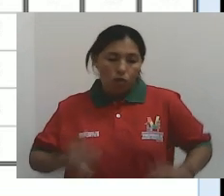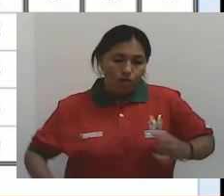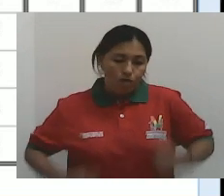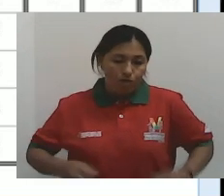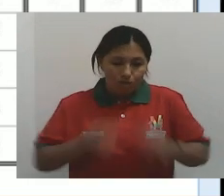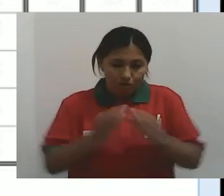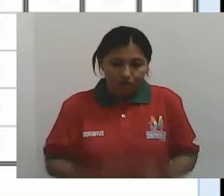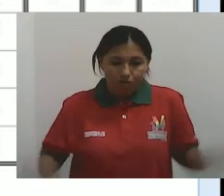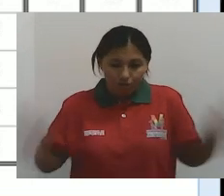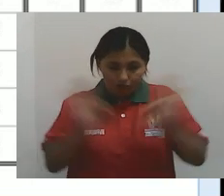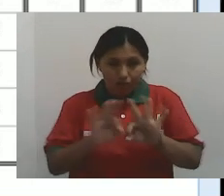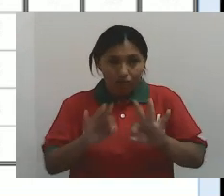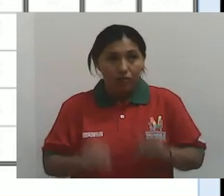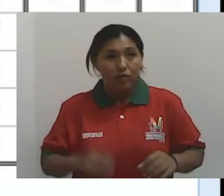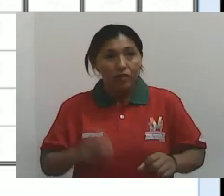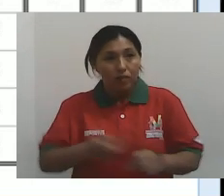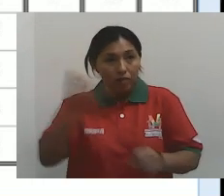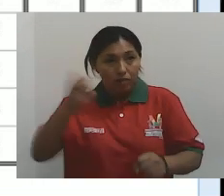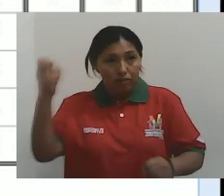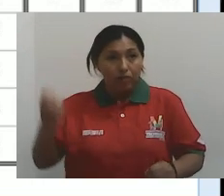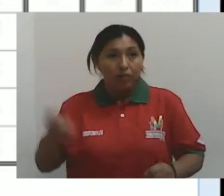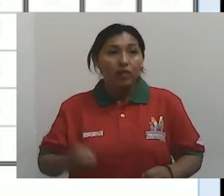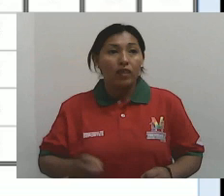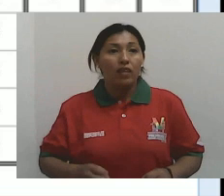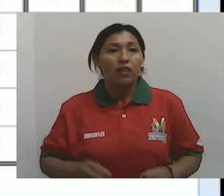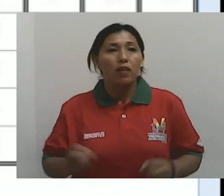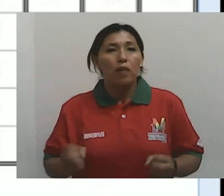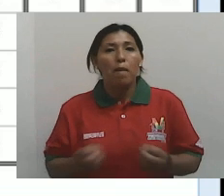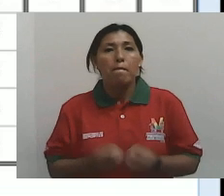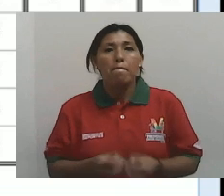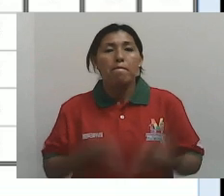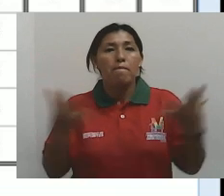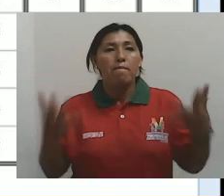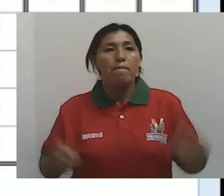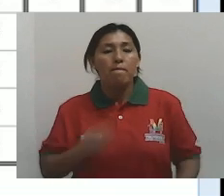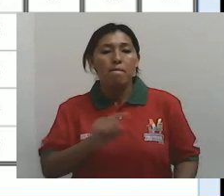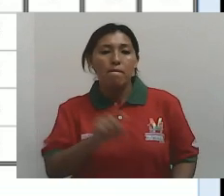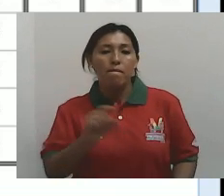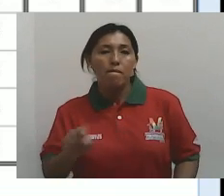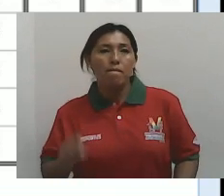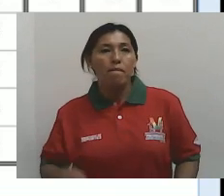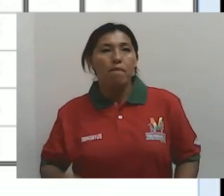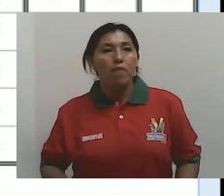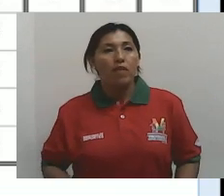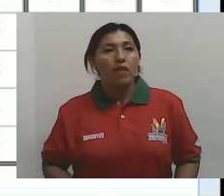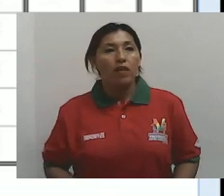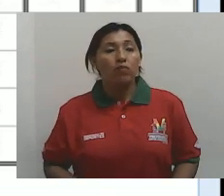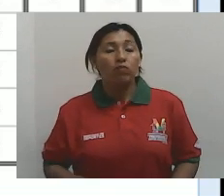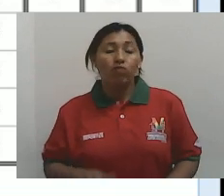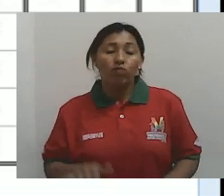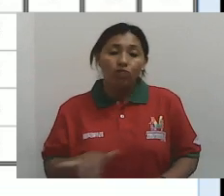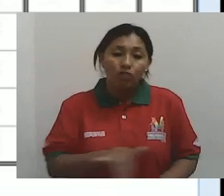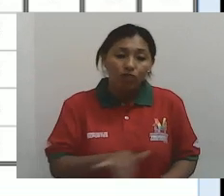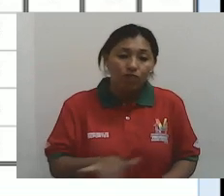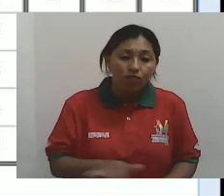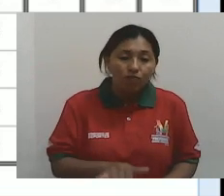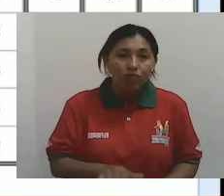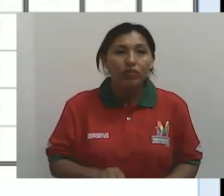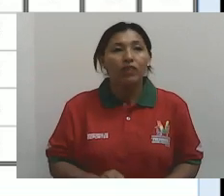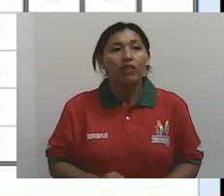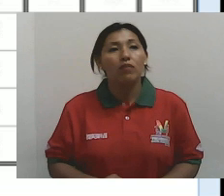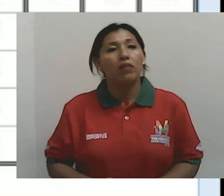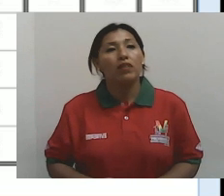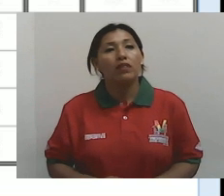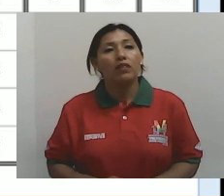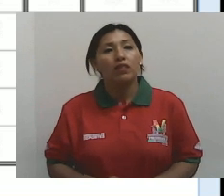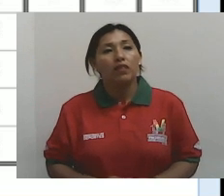Plurinacionales. El que ganó es el que tiene más puntos. Por si acaso también puede haber empates. ¿Sí? Y